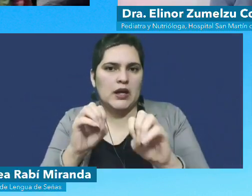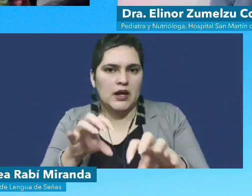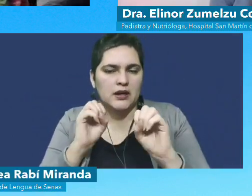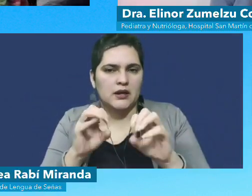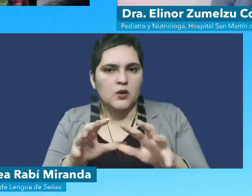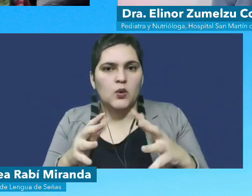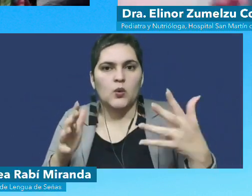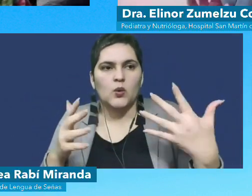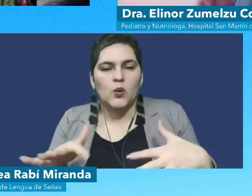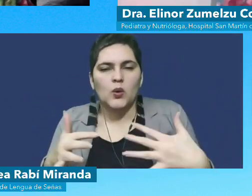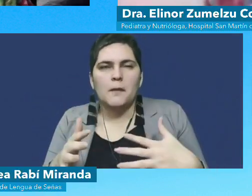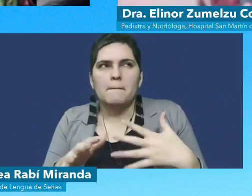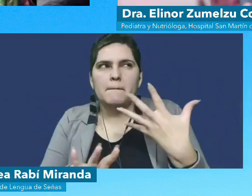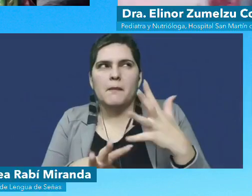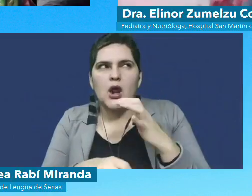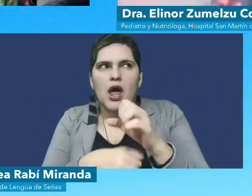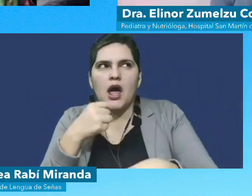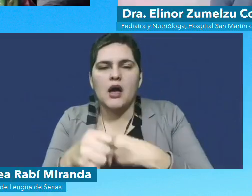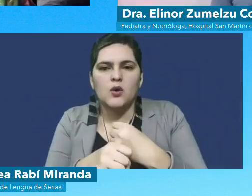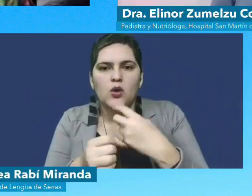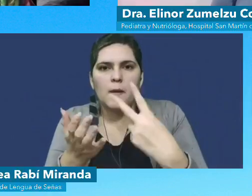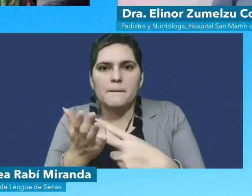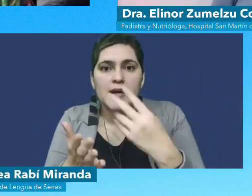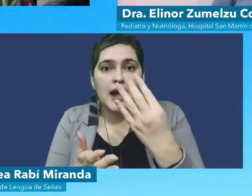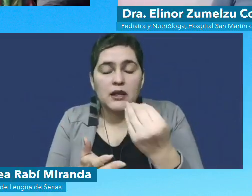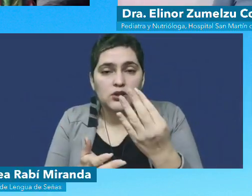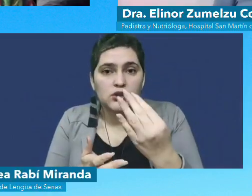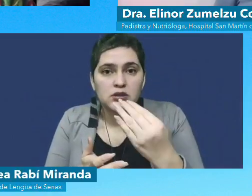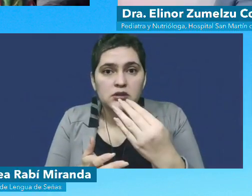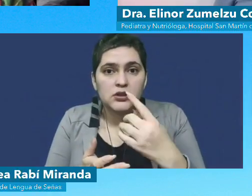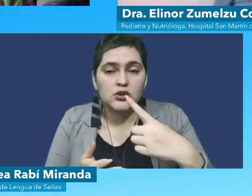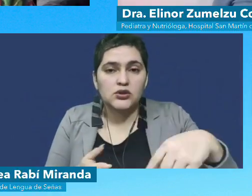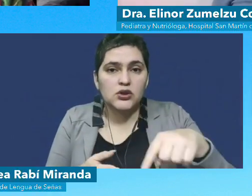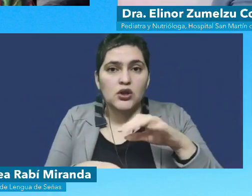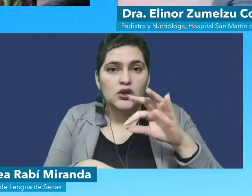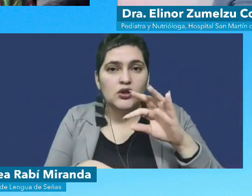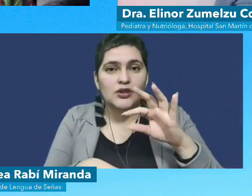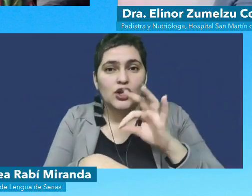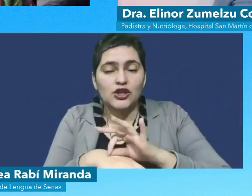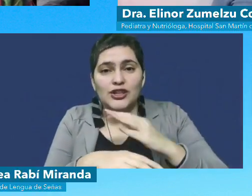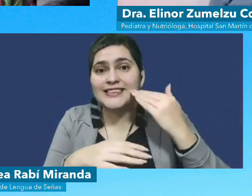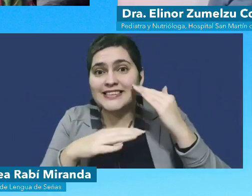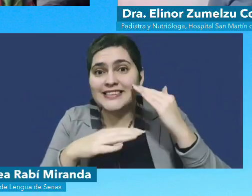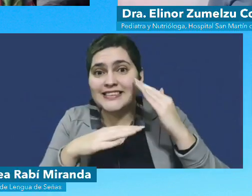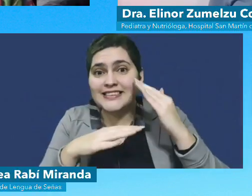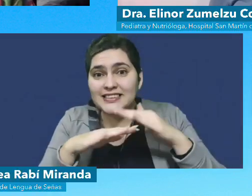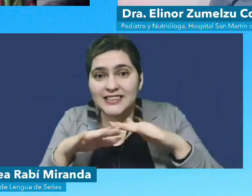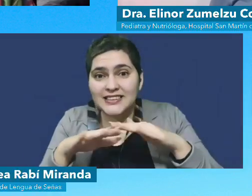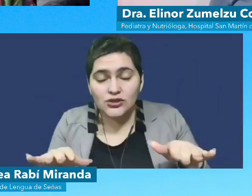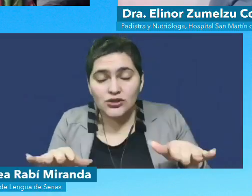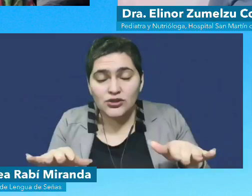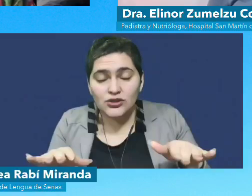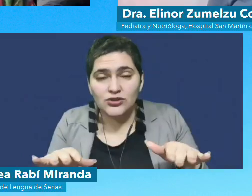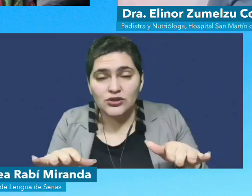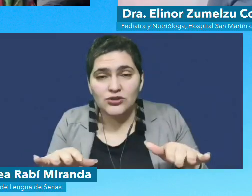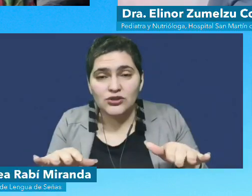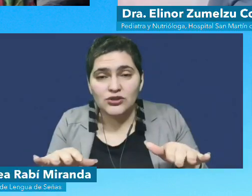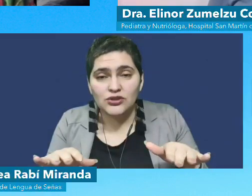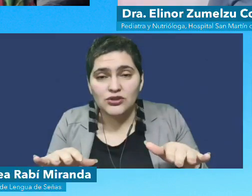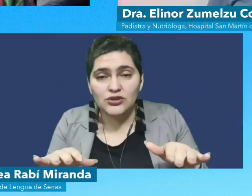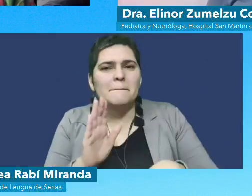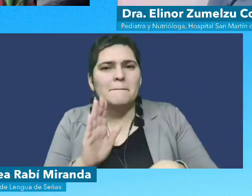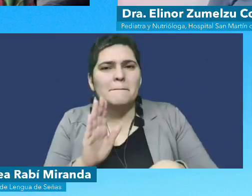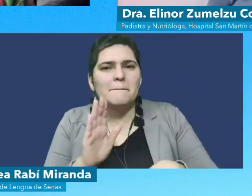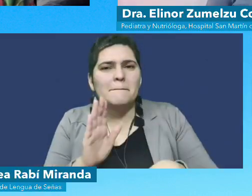2014, nosotros igual como en pediatría estamos haciendo como más hincapié en estas dificultades alimentarias, y ustedes han visto que